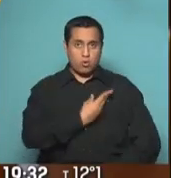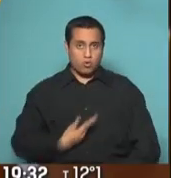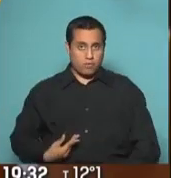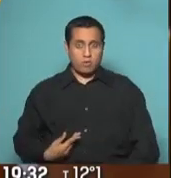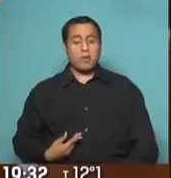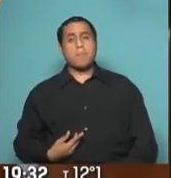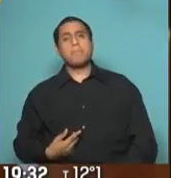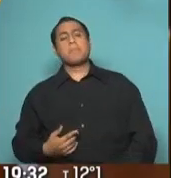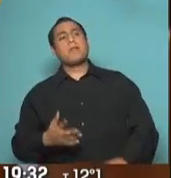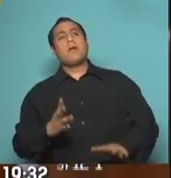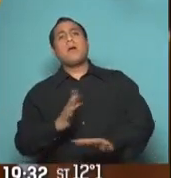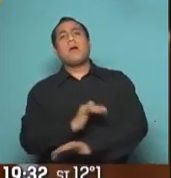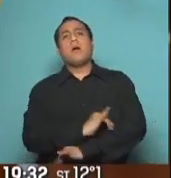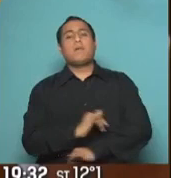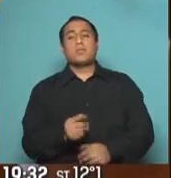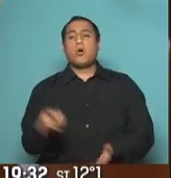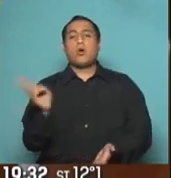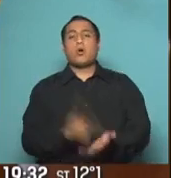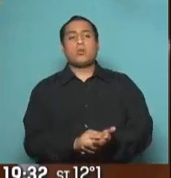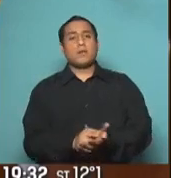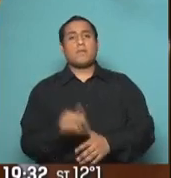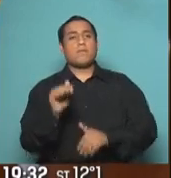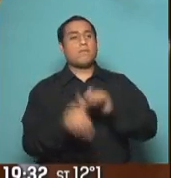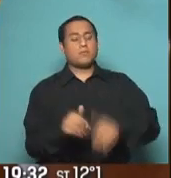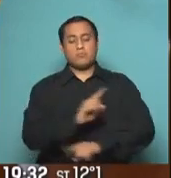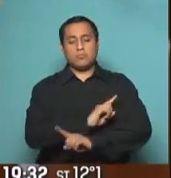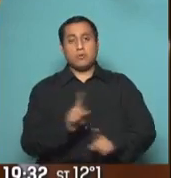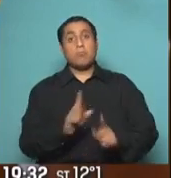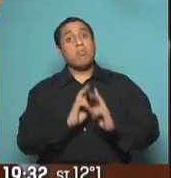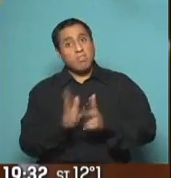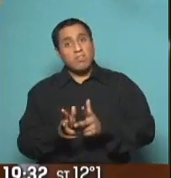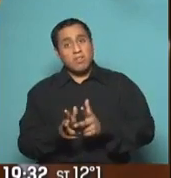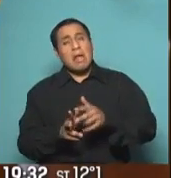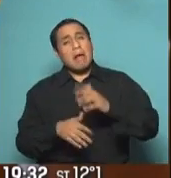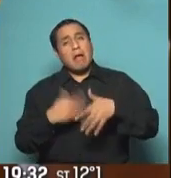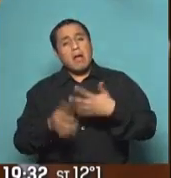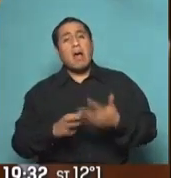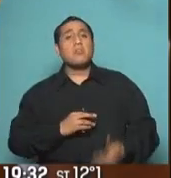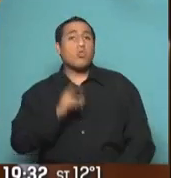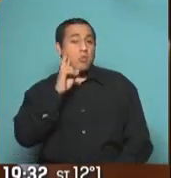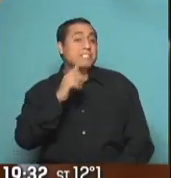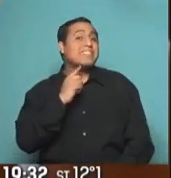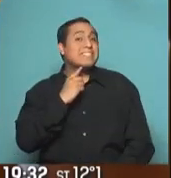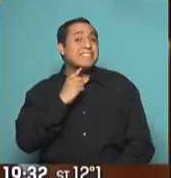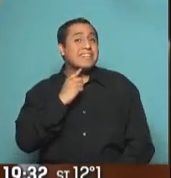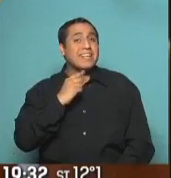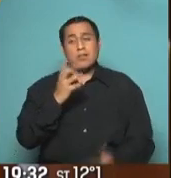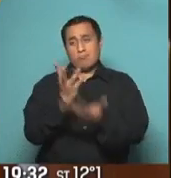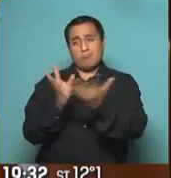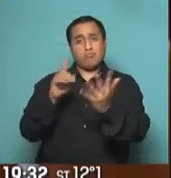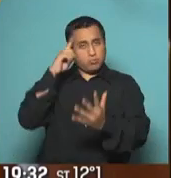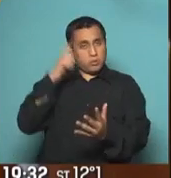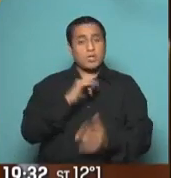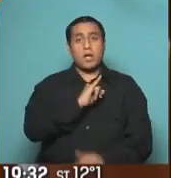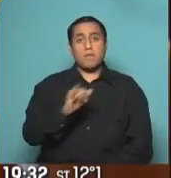cláusula que no permitía la reelección la cual el mismo en el 2013 en el tribunal dice no esa